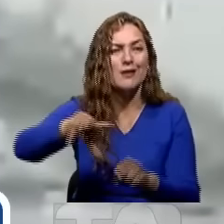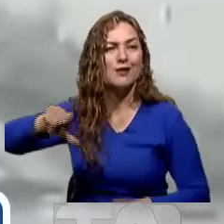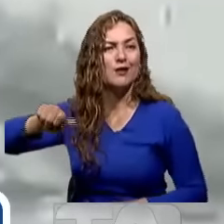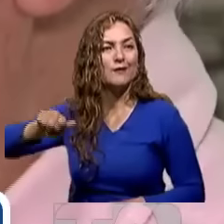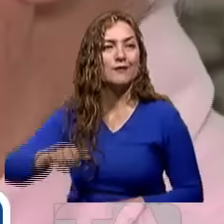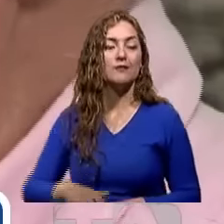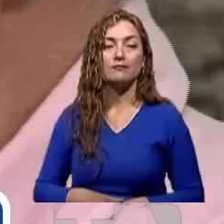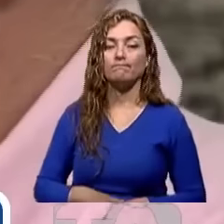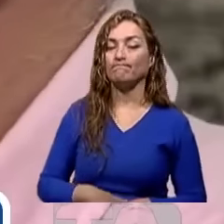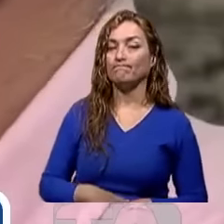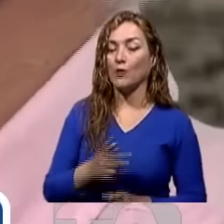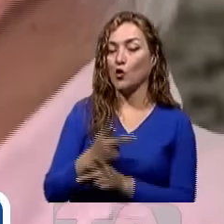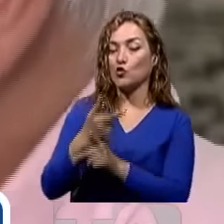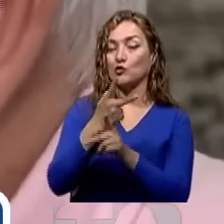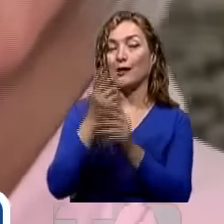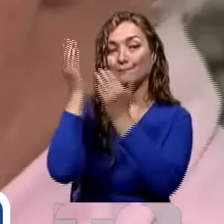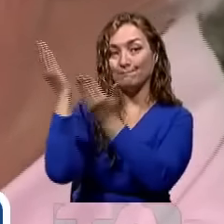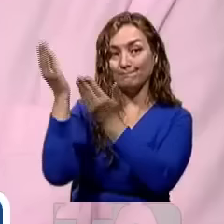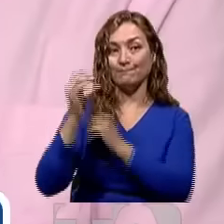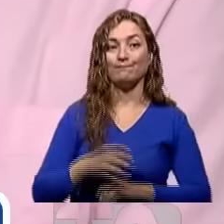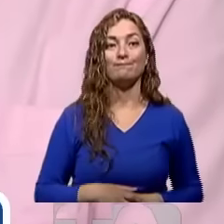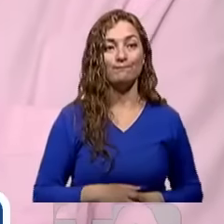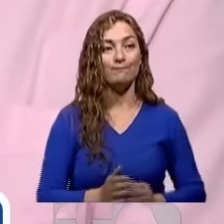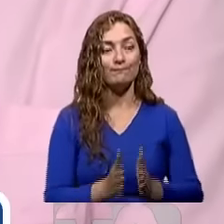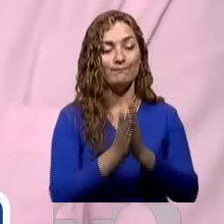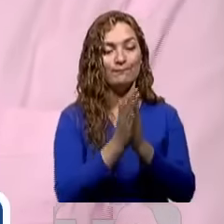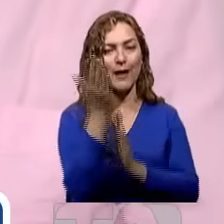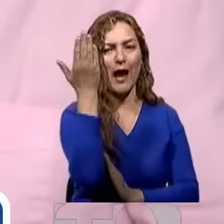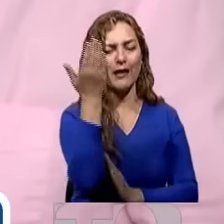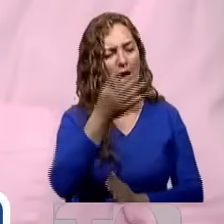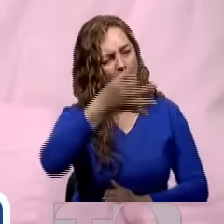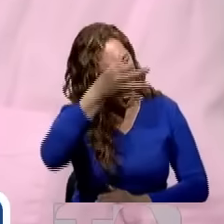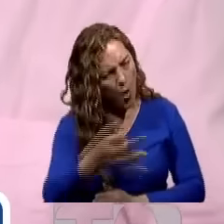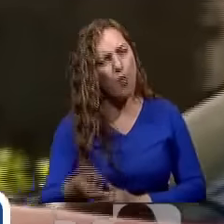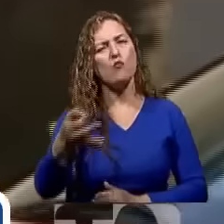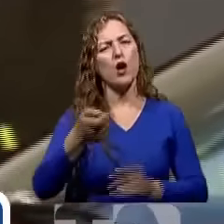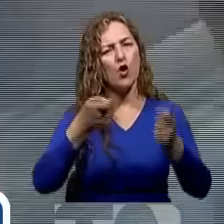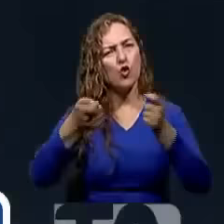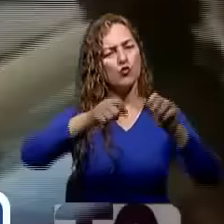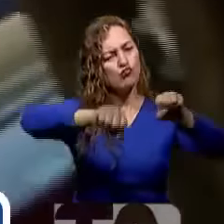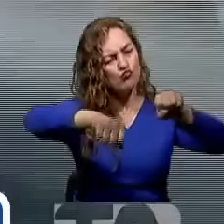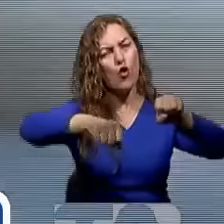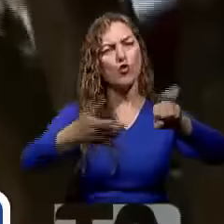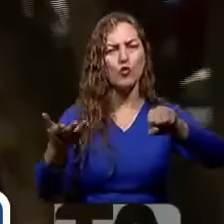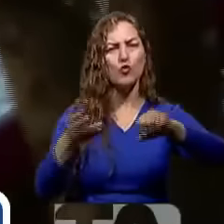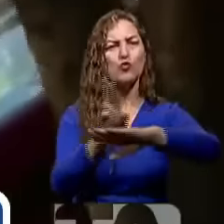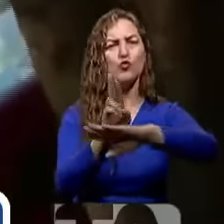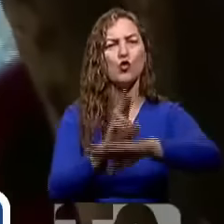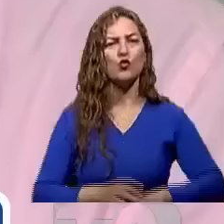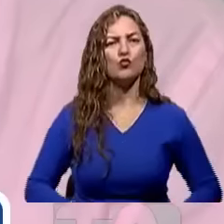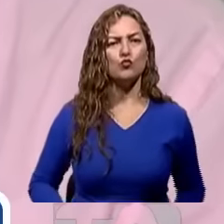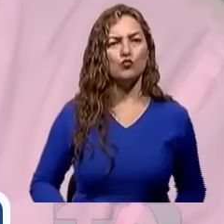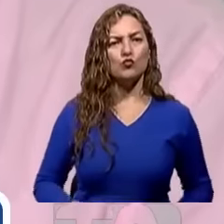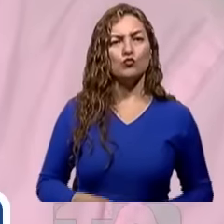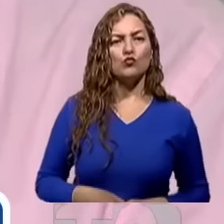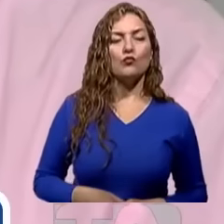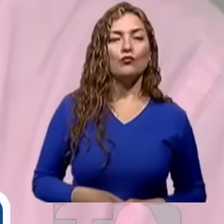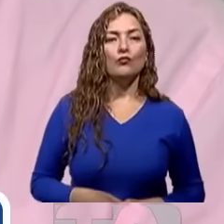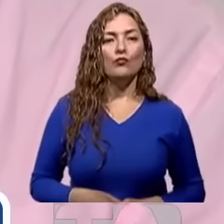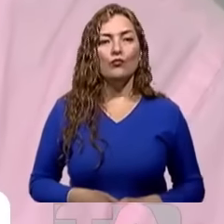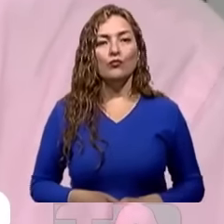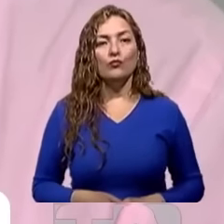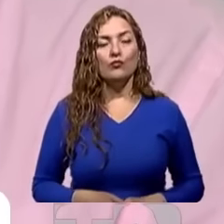Por ello, concejales como Bernardo Abad piden al Cabildo se ejecuten operativos para controlar esta problemática. Hasta este momento